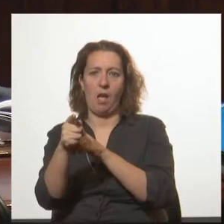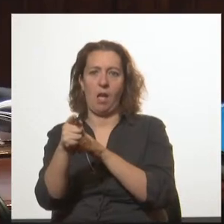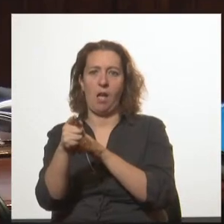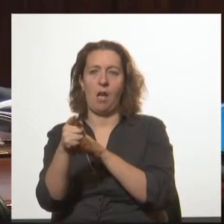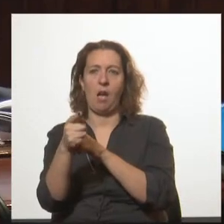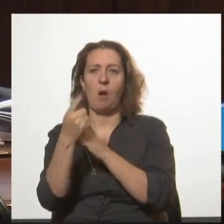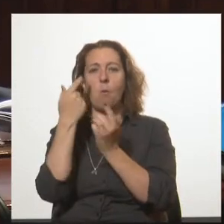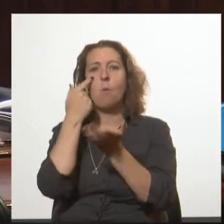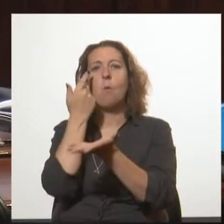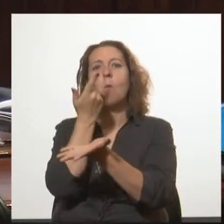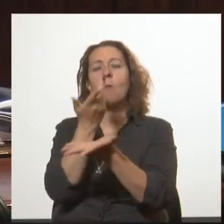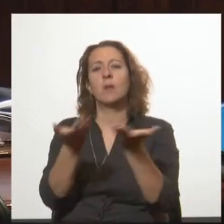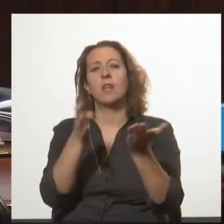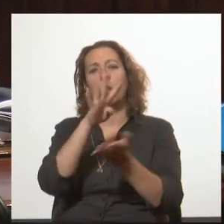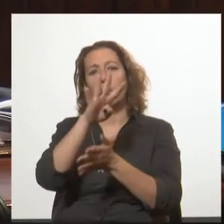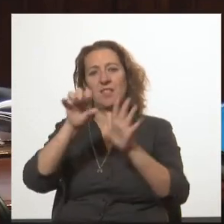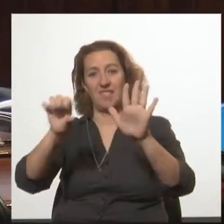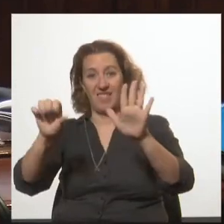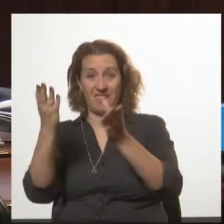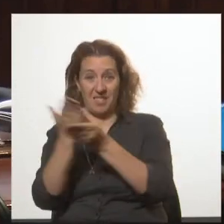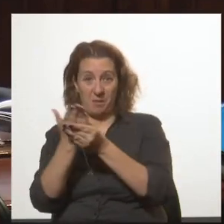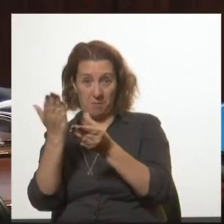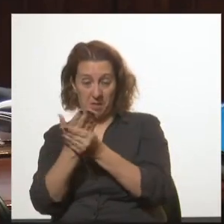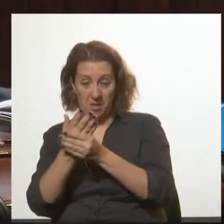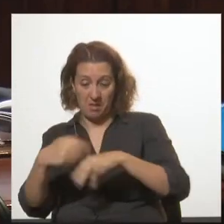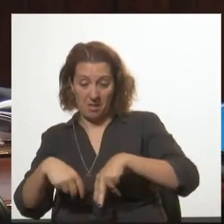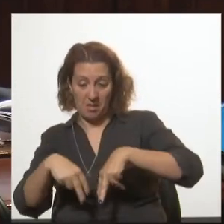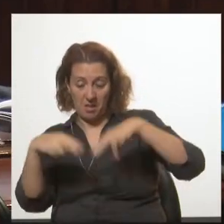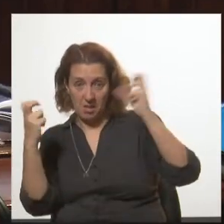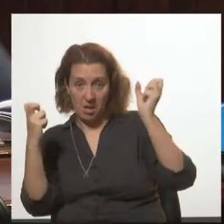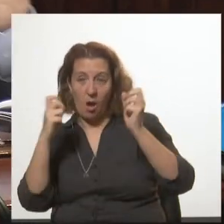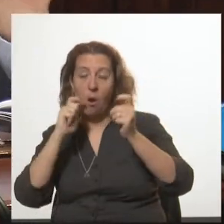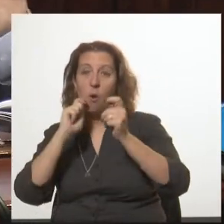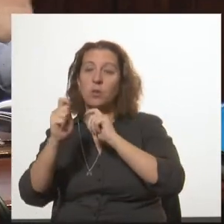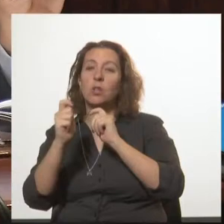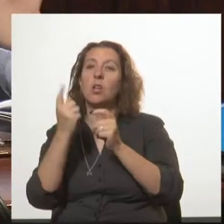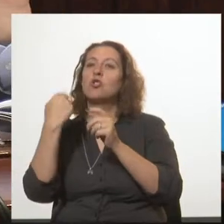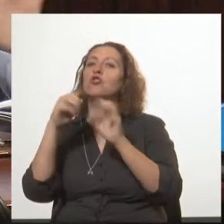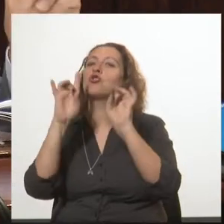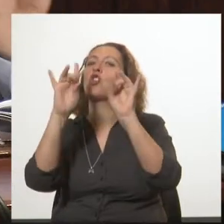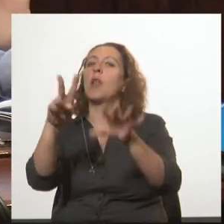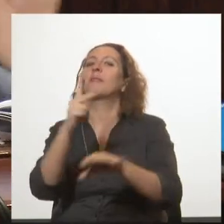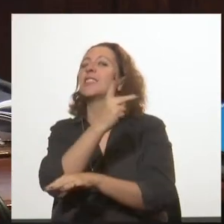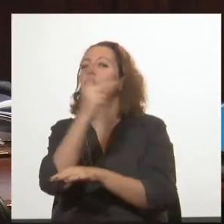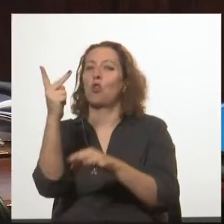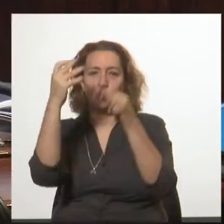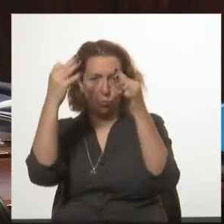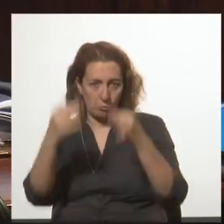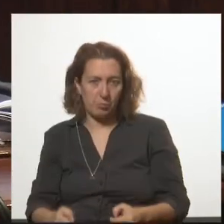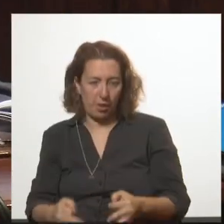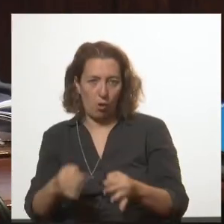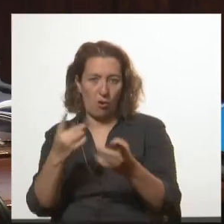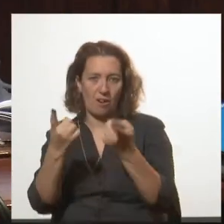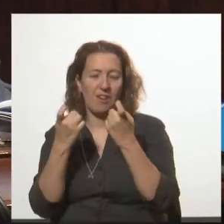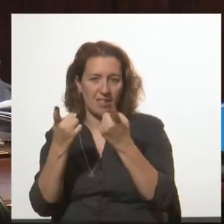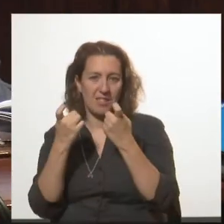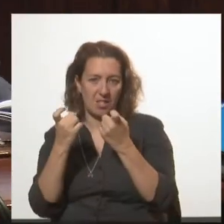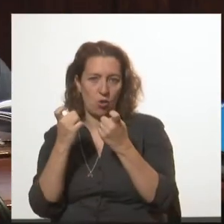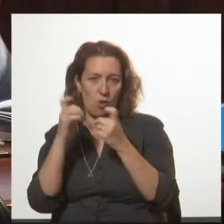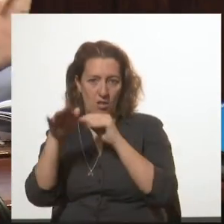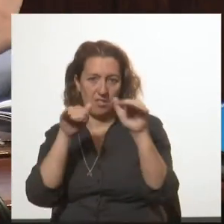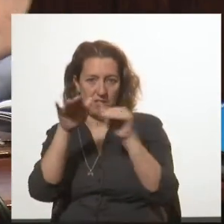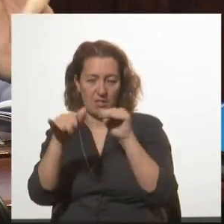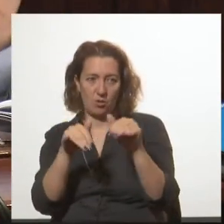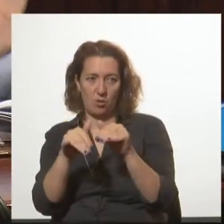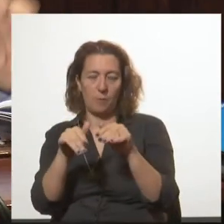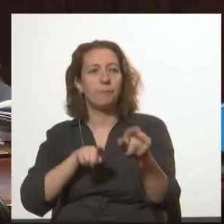una muestra de 46 expedientes analizados en la auditoría solo dos cumplieron los requisitos de la licitación la gestión